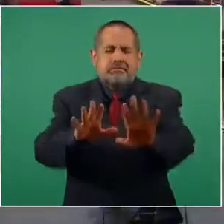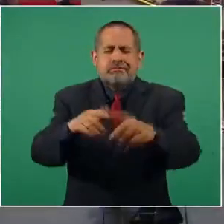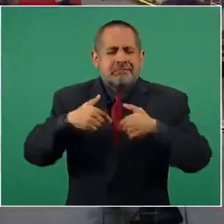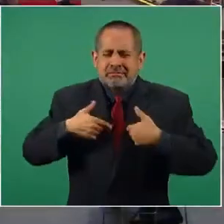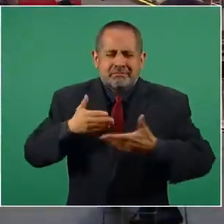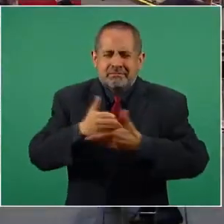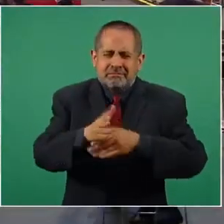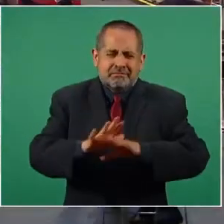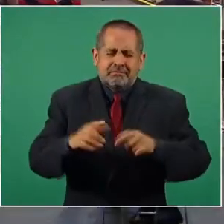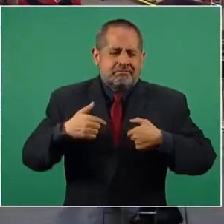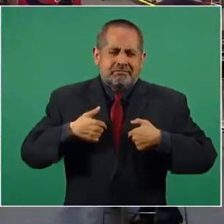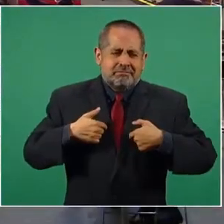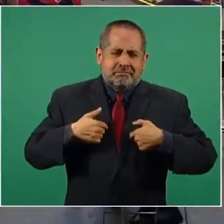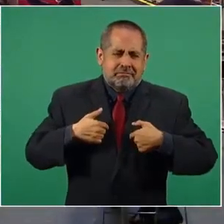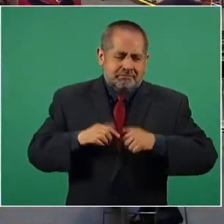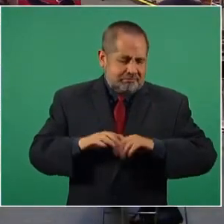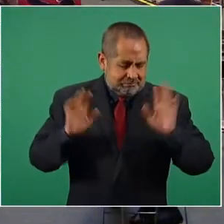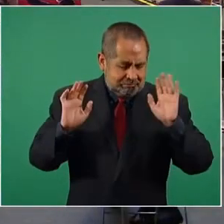en eso, mire,